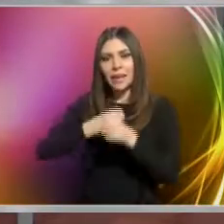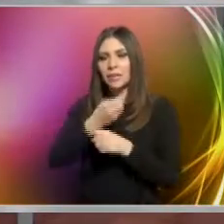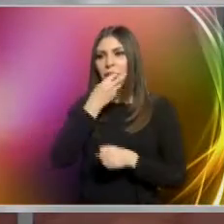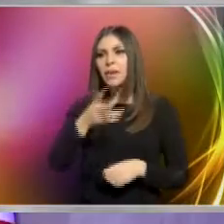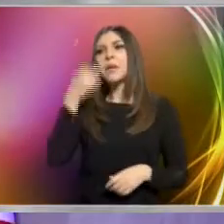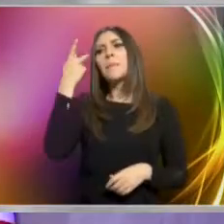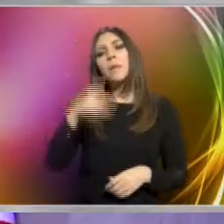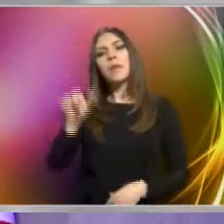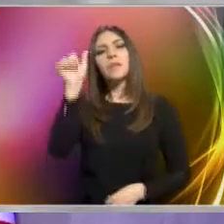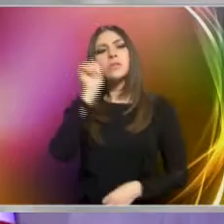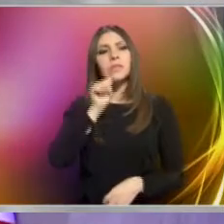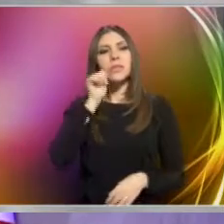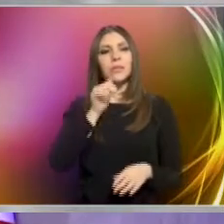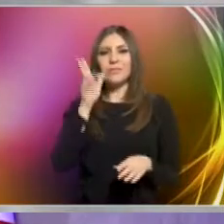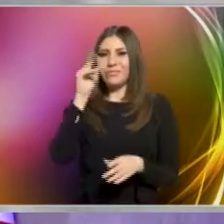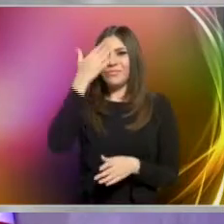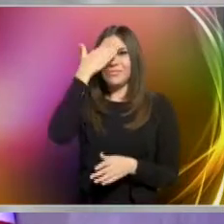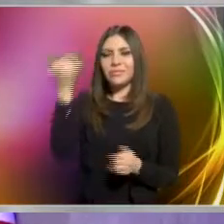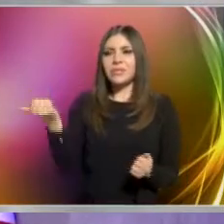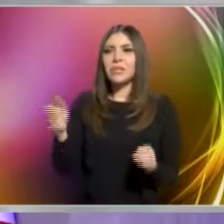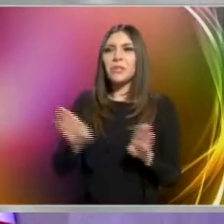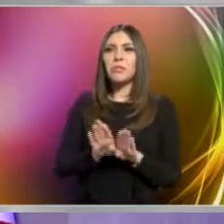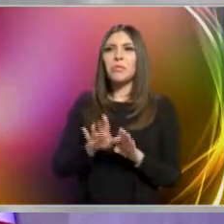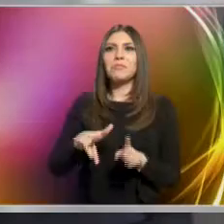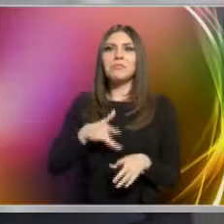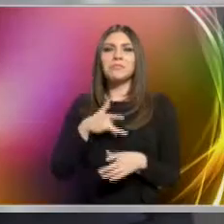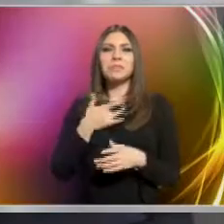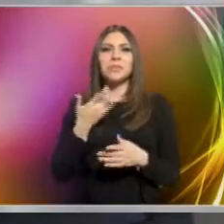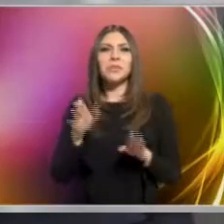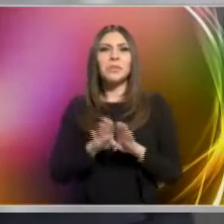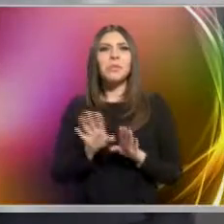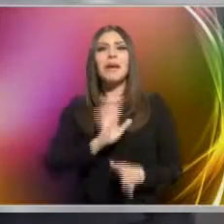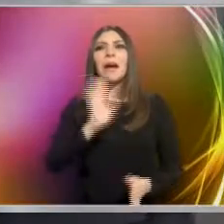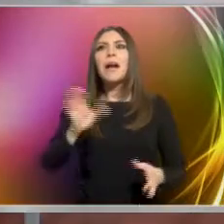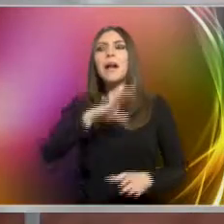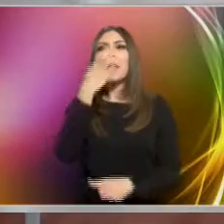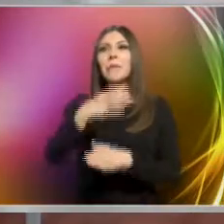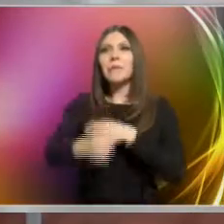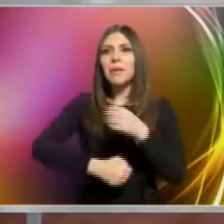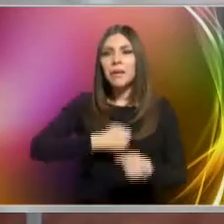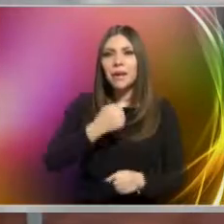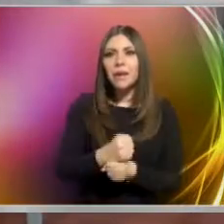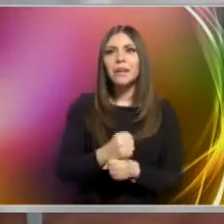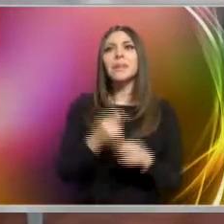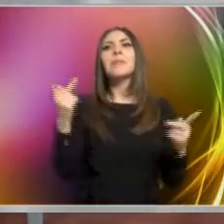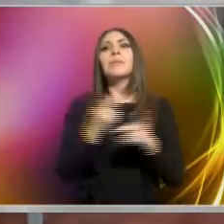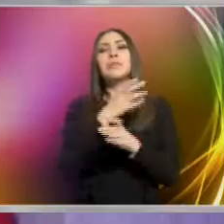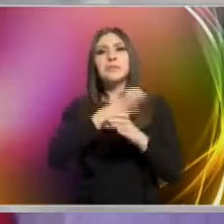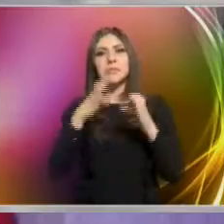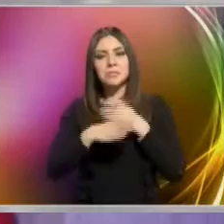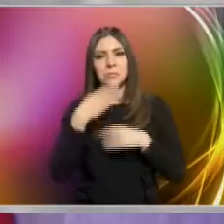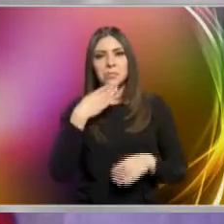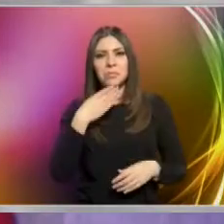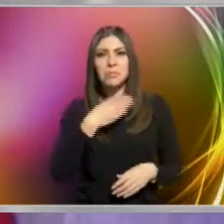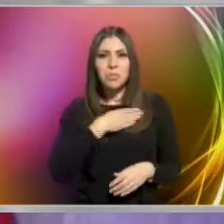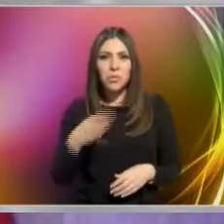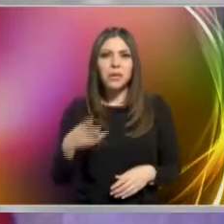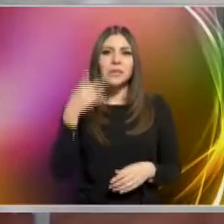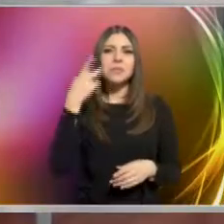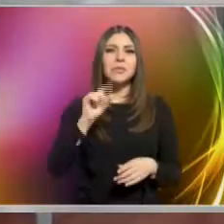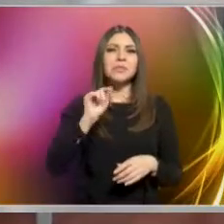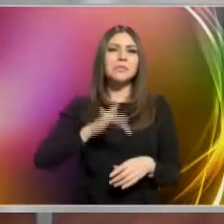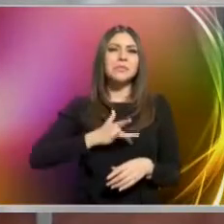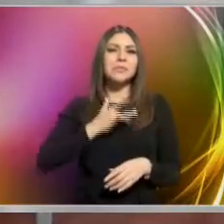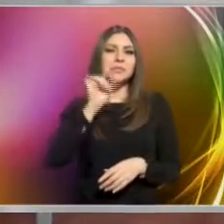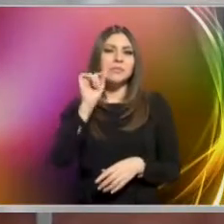pero siempre Sí. como que, no sé, es la nostalgia. Da algo. Dices, ya se fue. Claro que pasaron cosas buenas, pero Sí. es nostálgica. Claro, Así es.